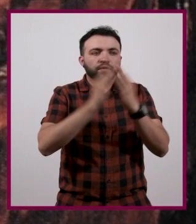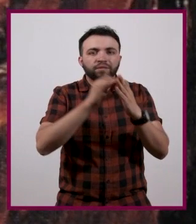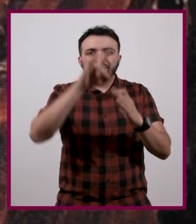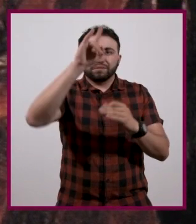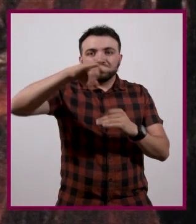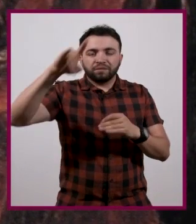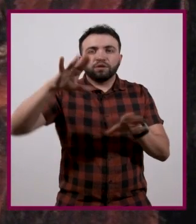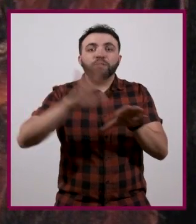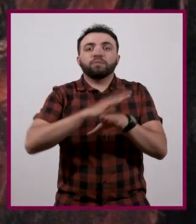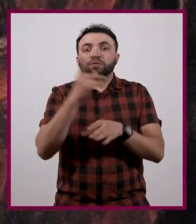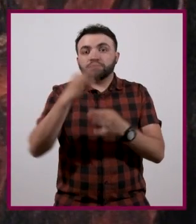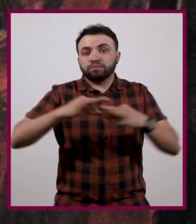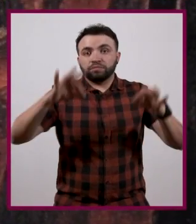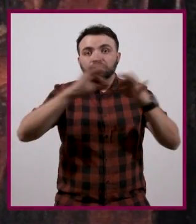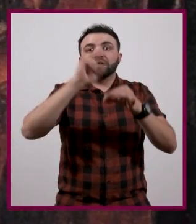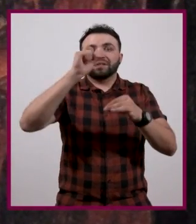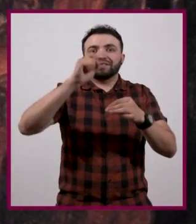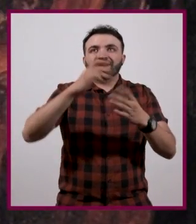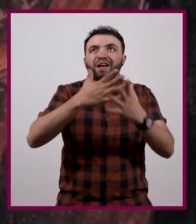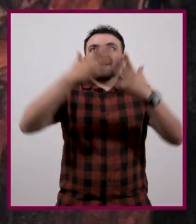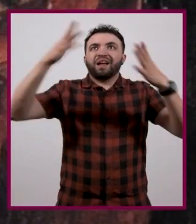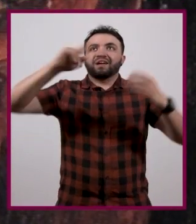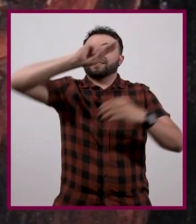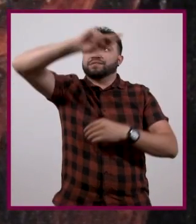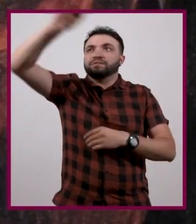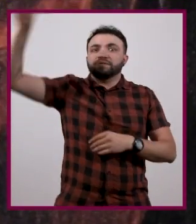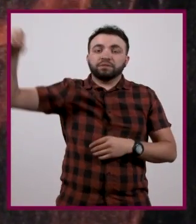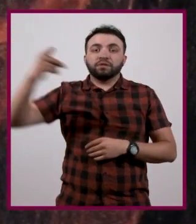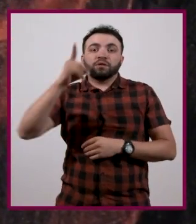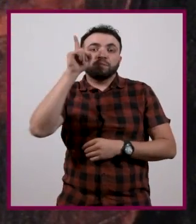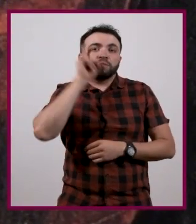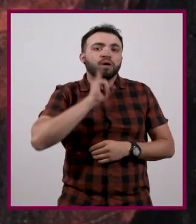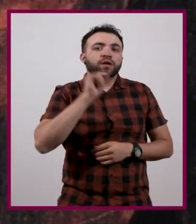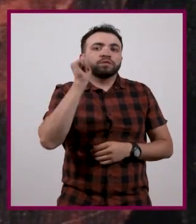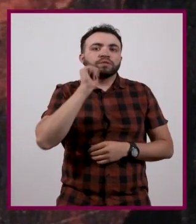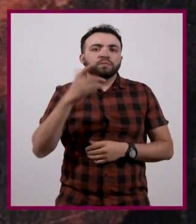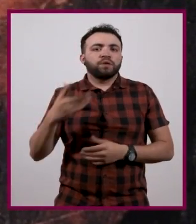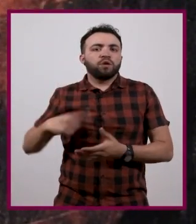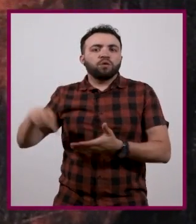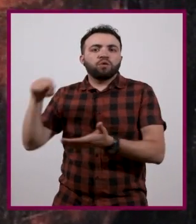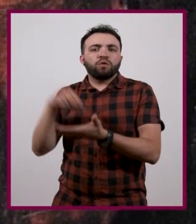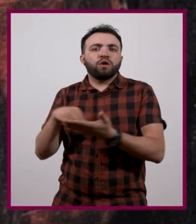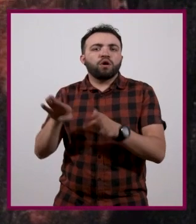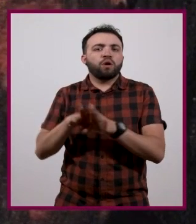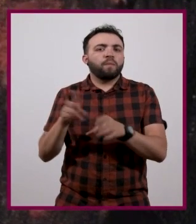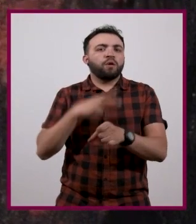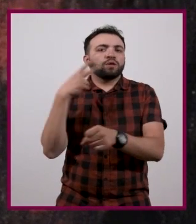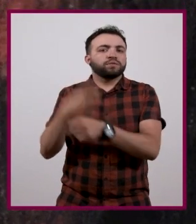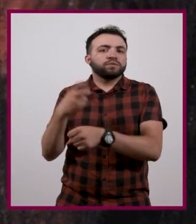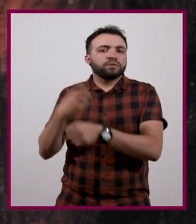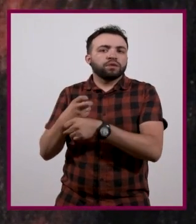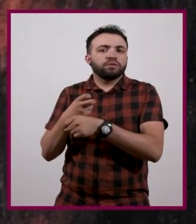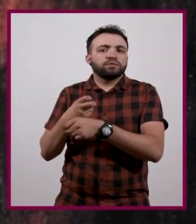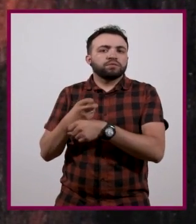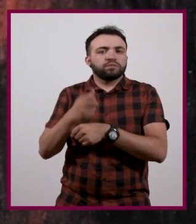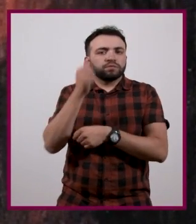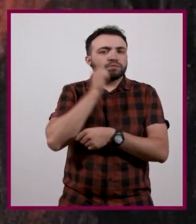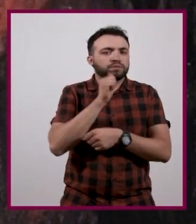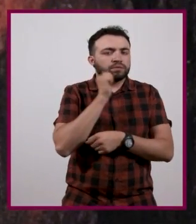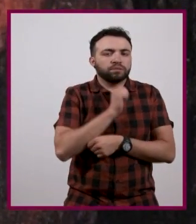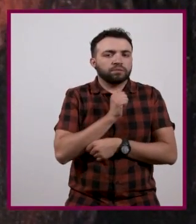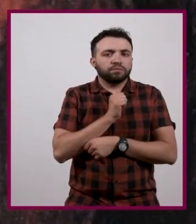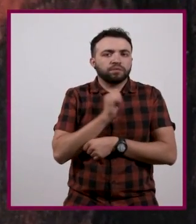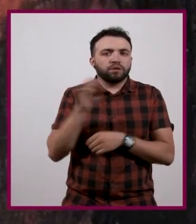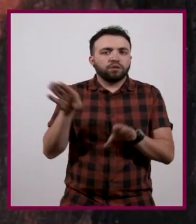movimiento muralista contemporáneo las mujeres más bien ocupábamos un lugar secundario, generalmente